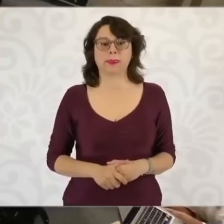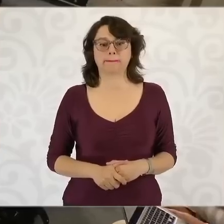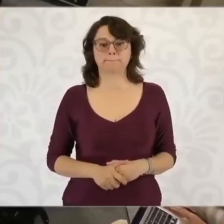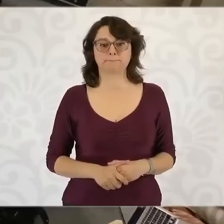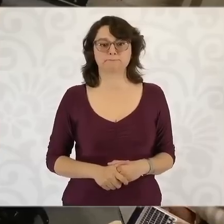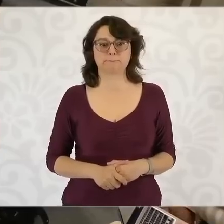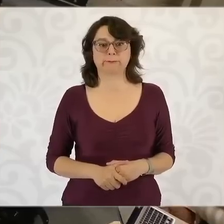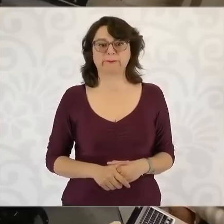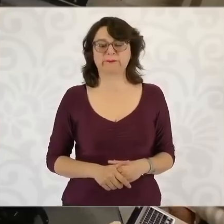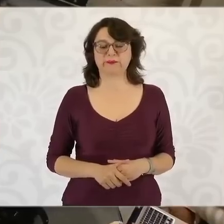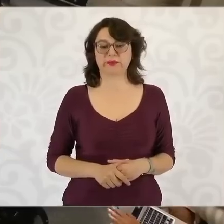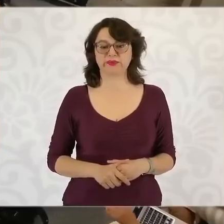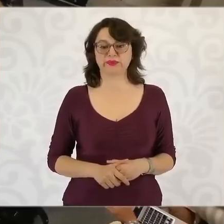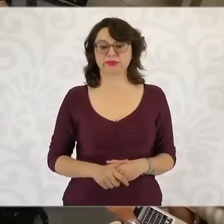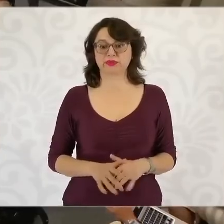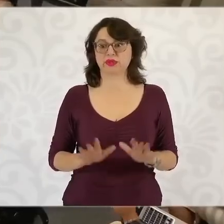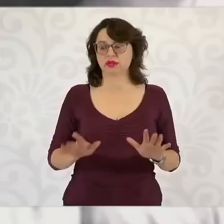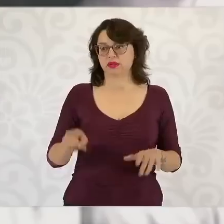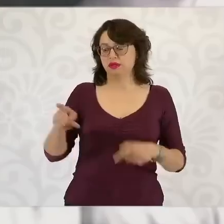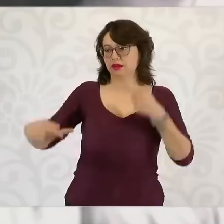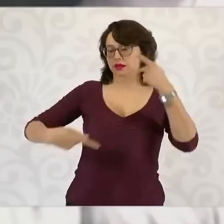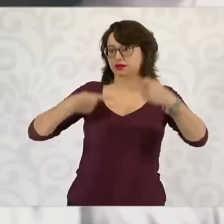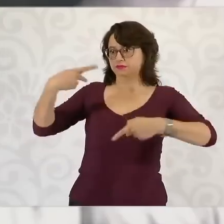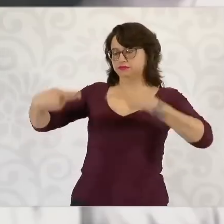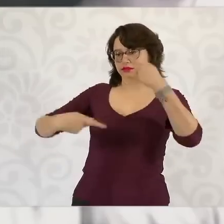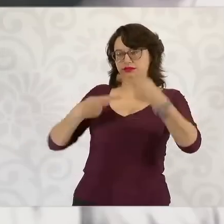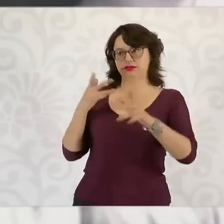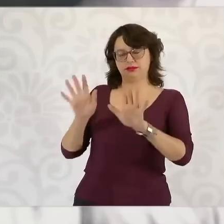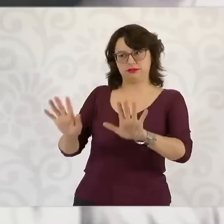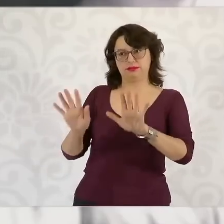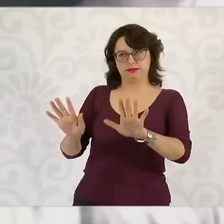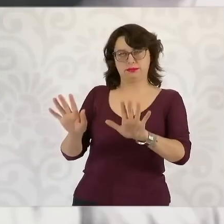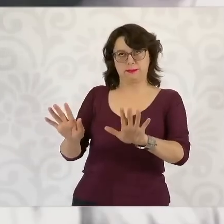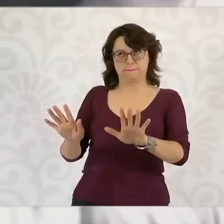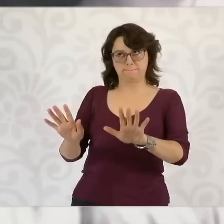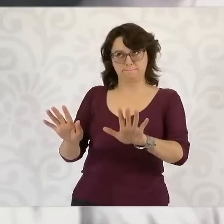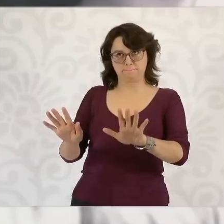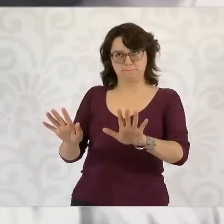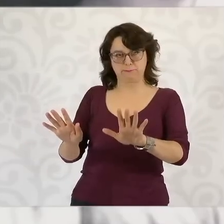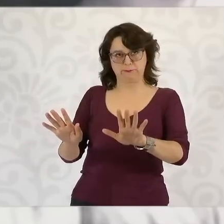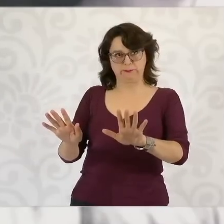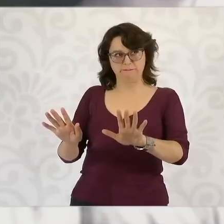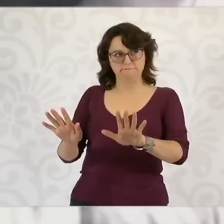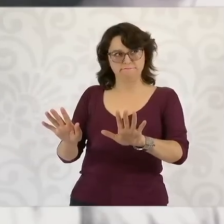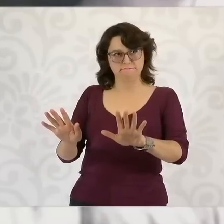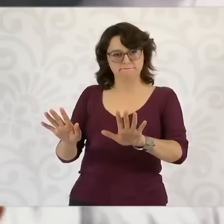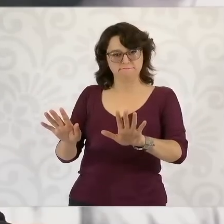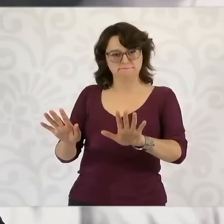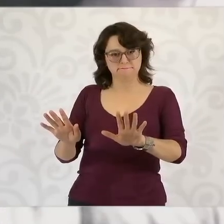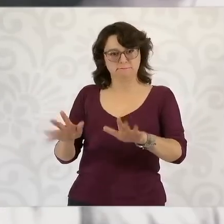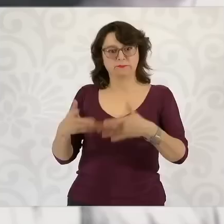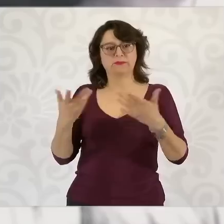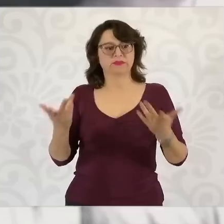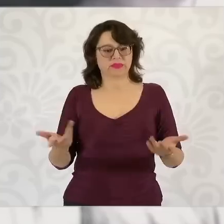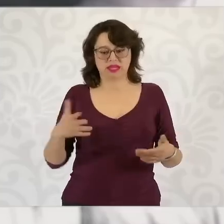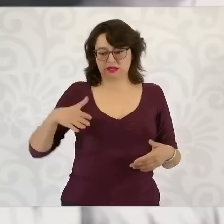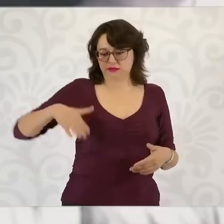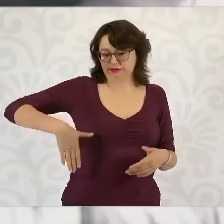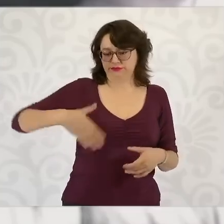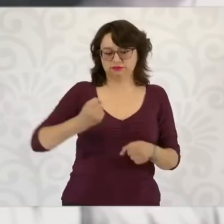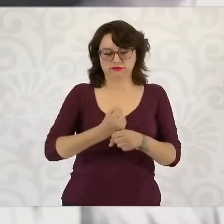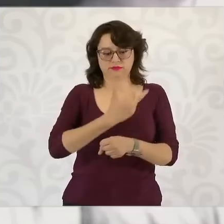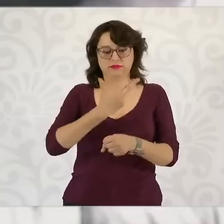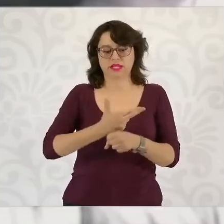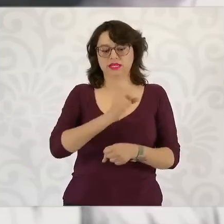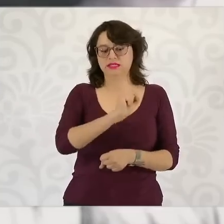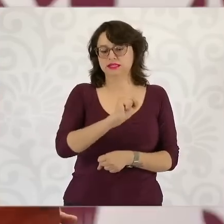una pregunta, a ver si la entendí bien. Es decir, ¿cuántas personas de las que el señor secretario de